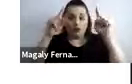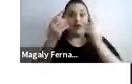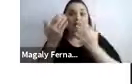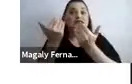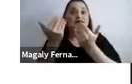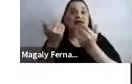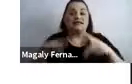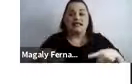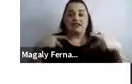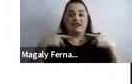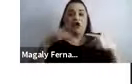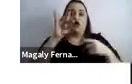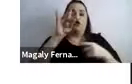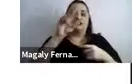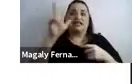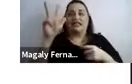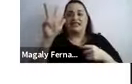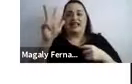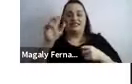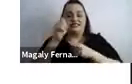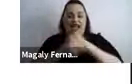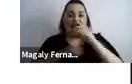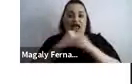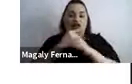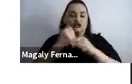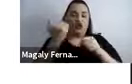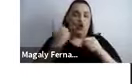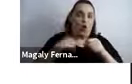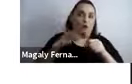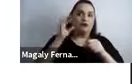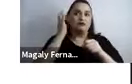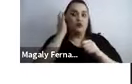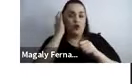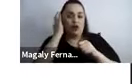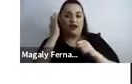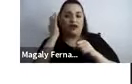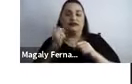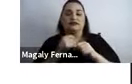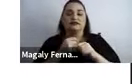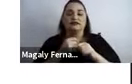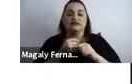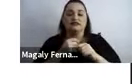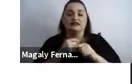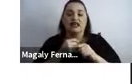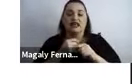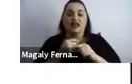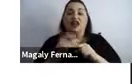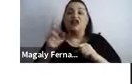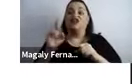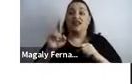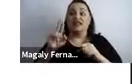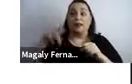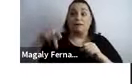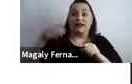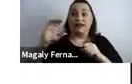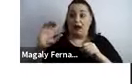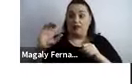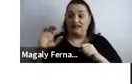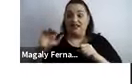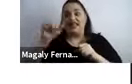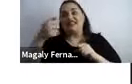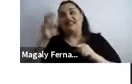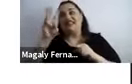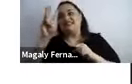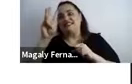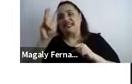hasta 83 años de media entre hombres y mujeres con rentas que podrían estar en torno a